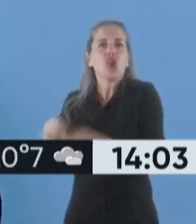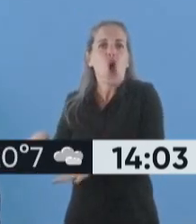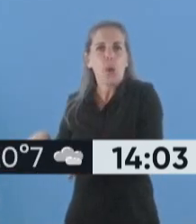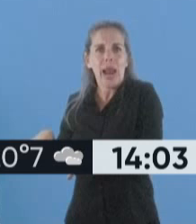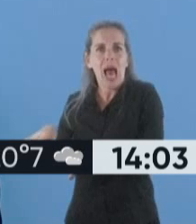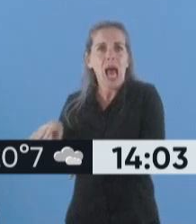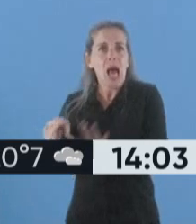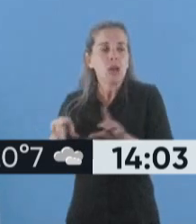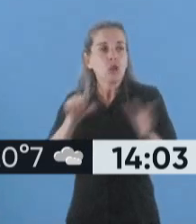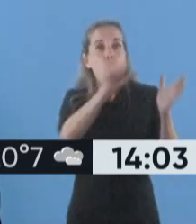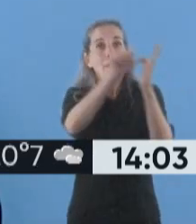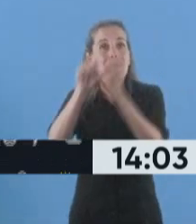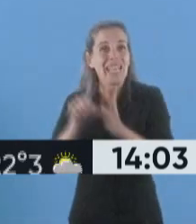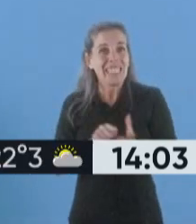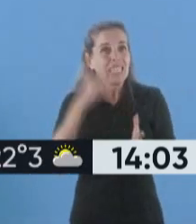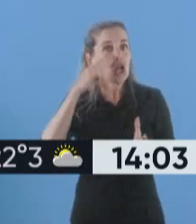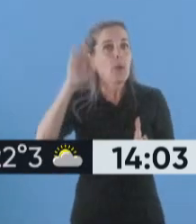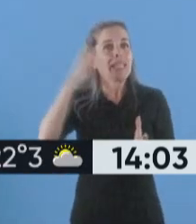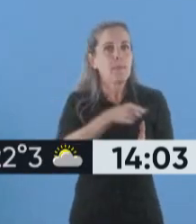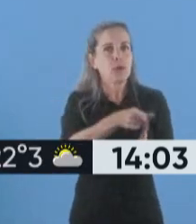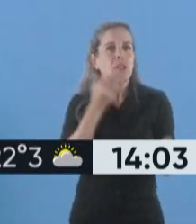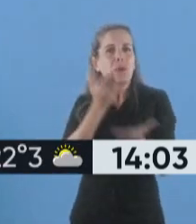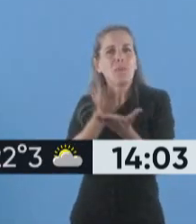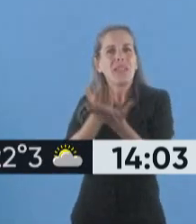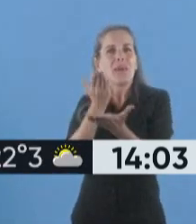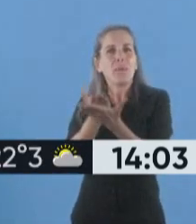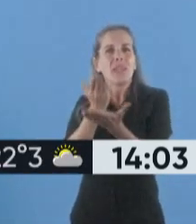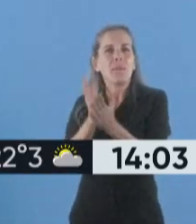el 90% de la humanidad del planeta.